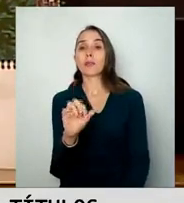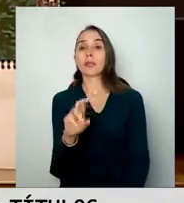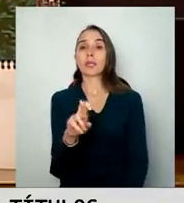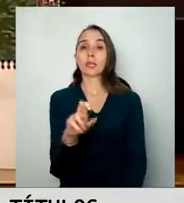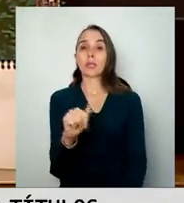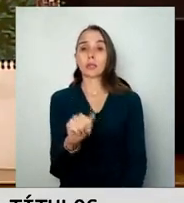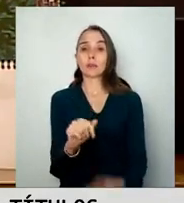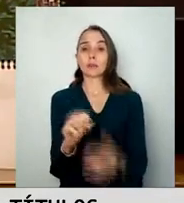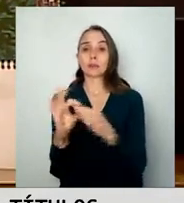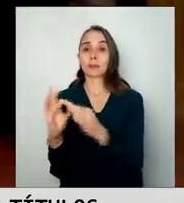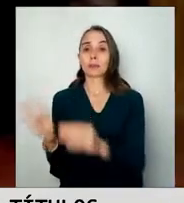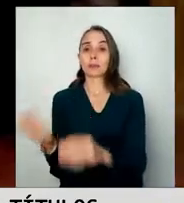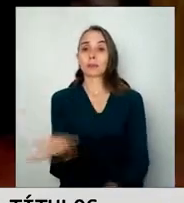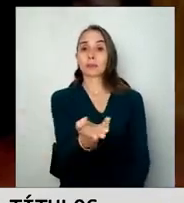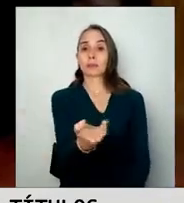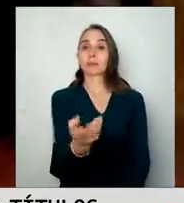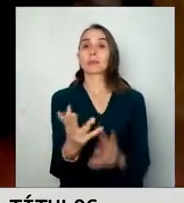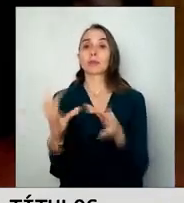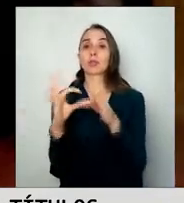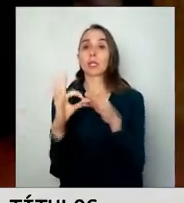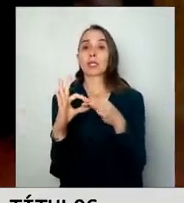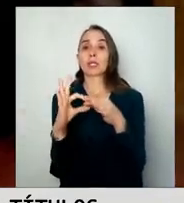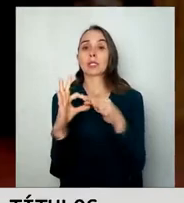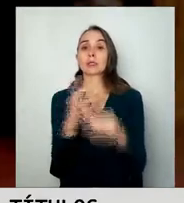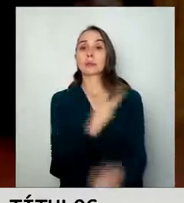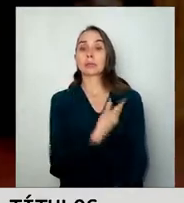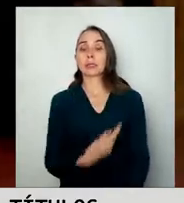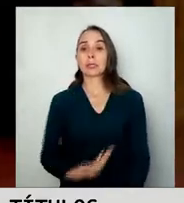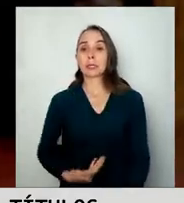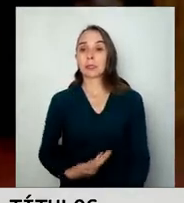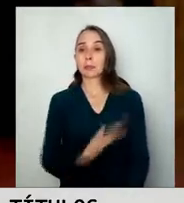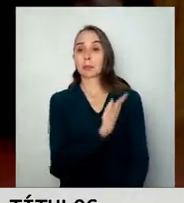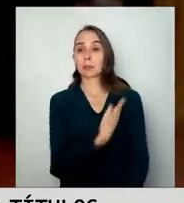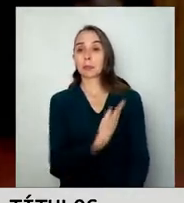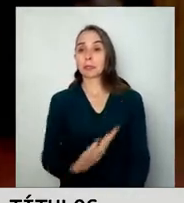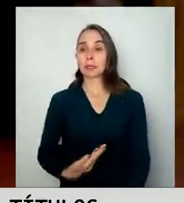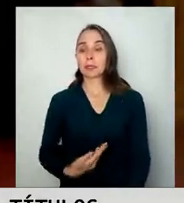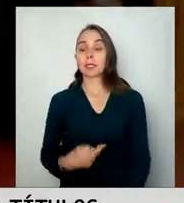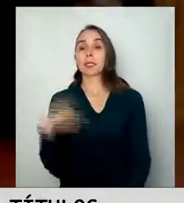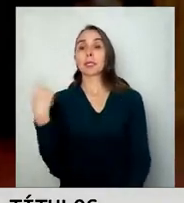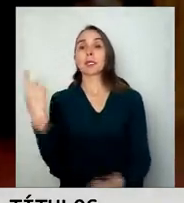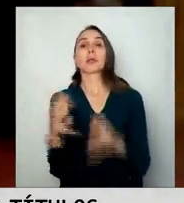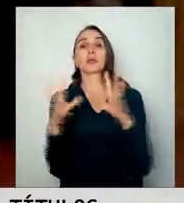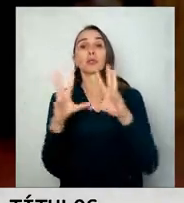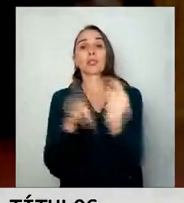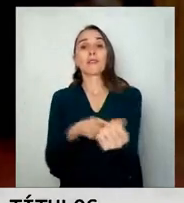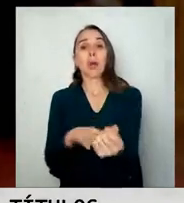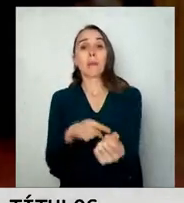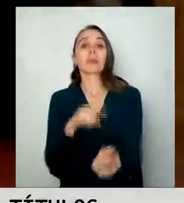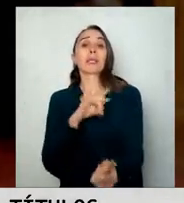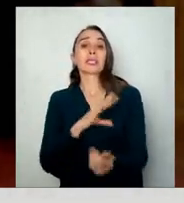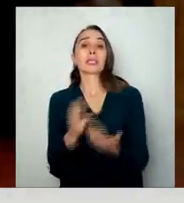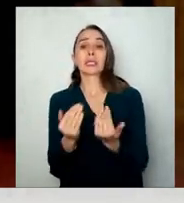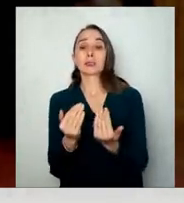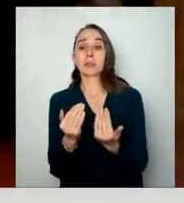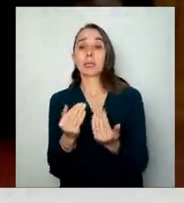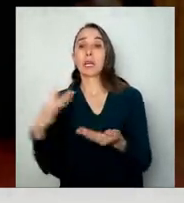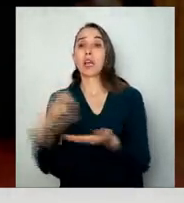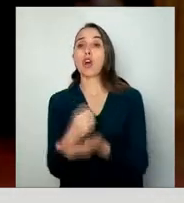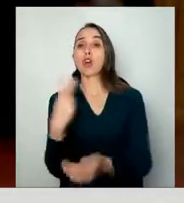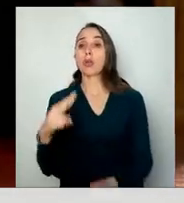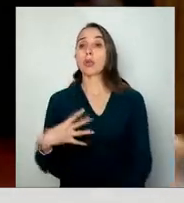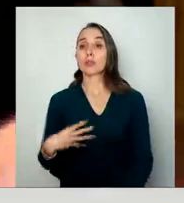Muchas gracias presidente presidente la esperanza de muchas familias de nuestro país descansen los logros de sus hijos e hijas